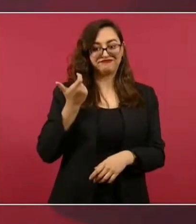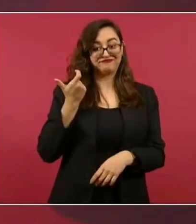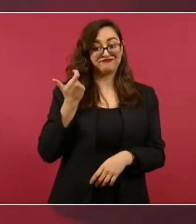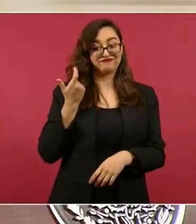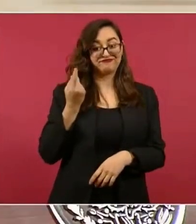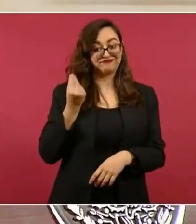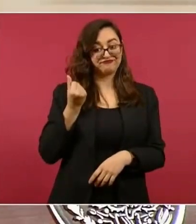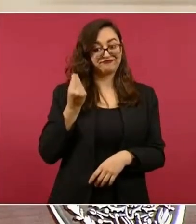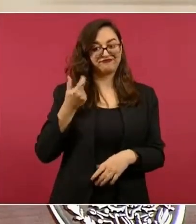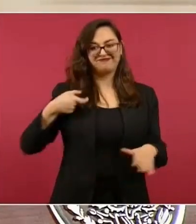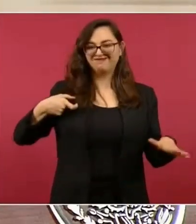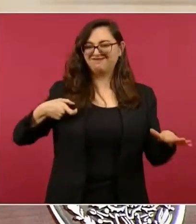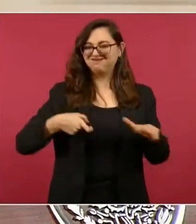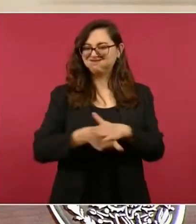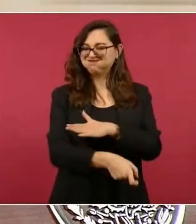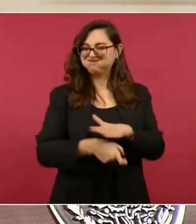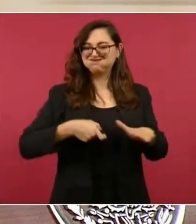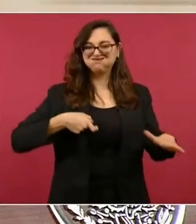Pero